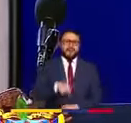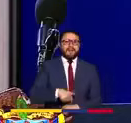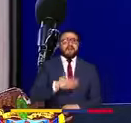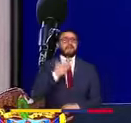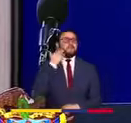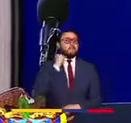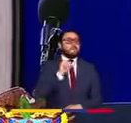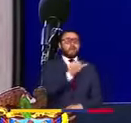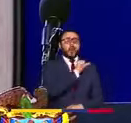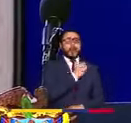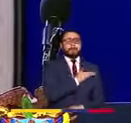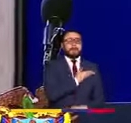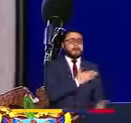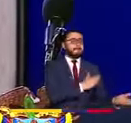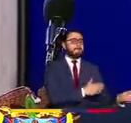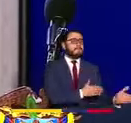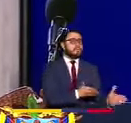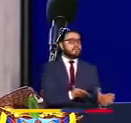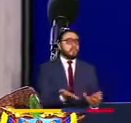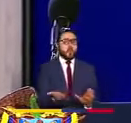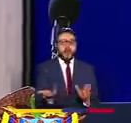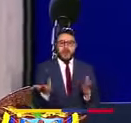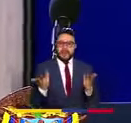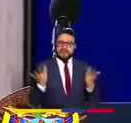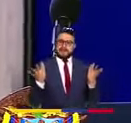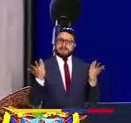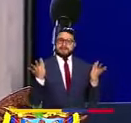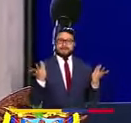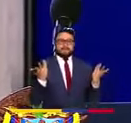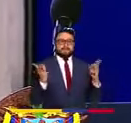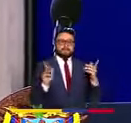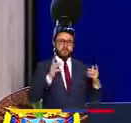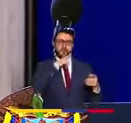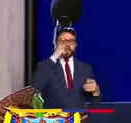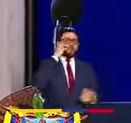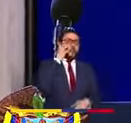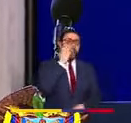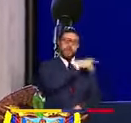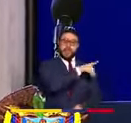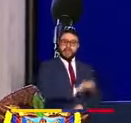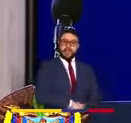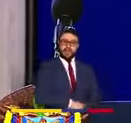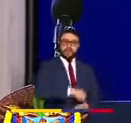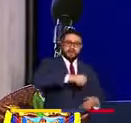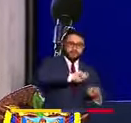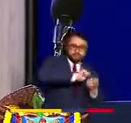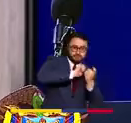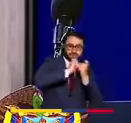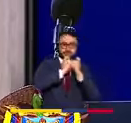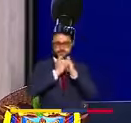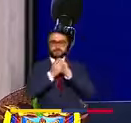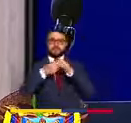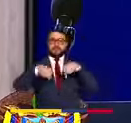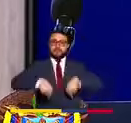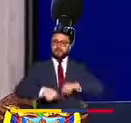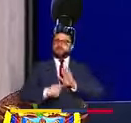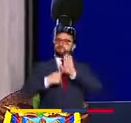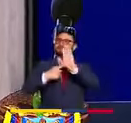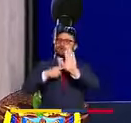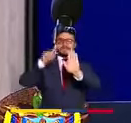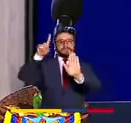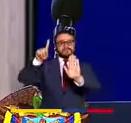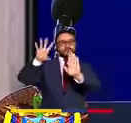dejó Duque, esto debería llenarnos de orgullo porque le estamos mostrando al mundo cómo